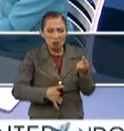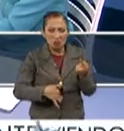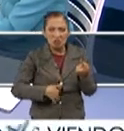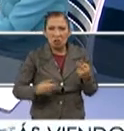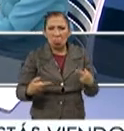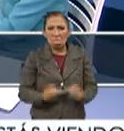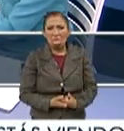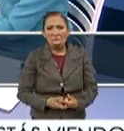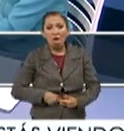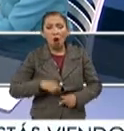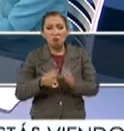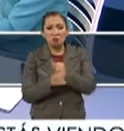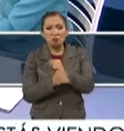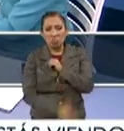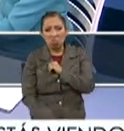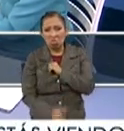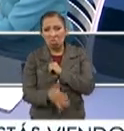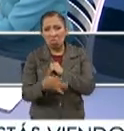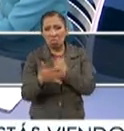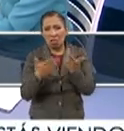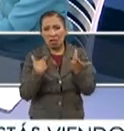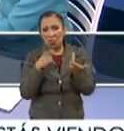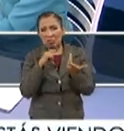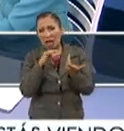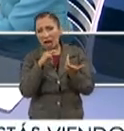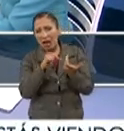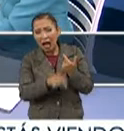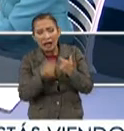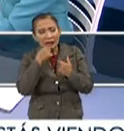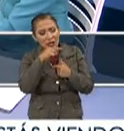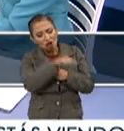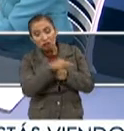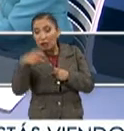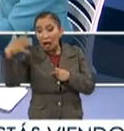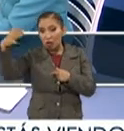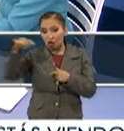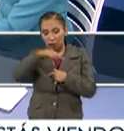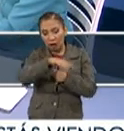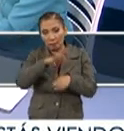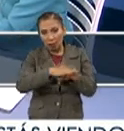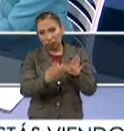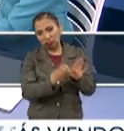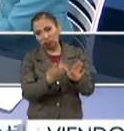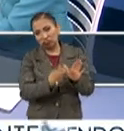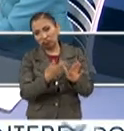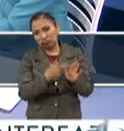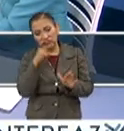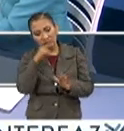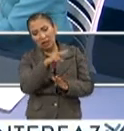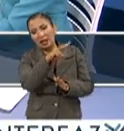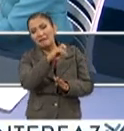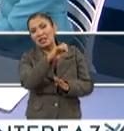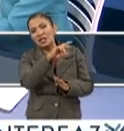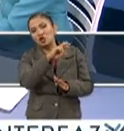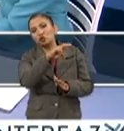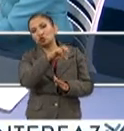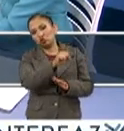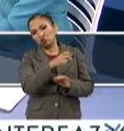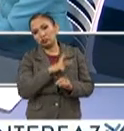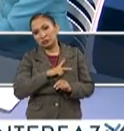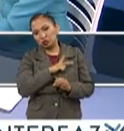gastroenteritis, diarreas, ¿sí? En los niños, a diferencia de la población adulta, es mucho más frecuente que sean cuadros virales.